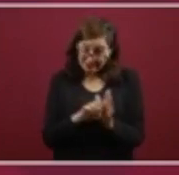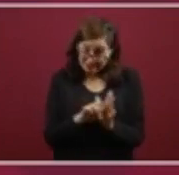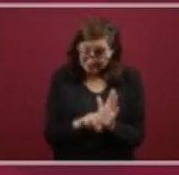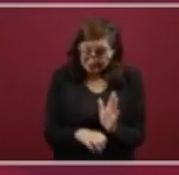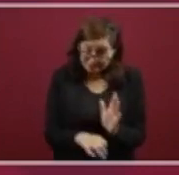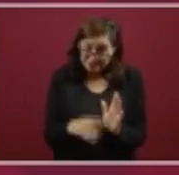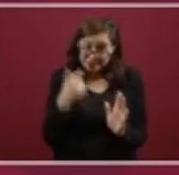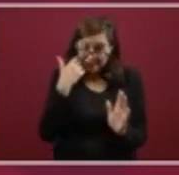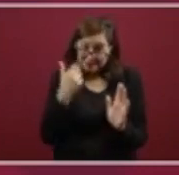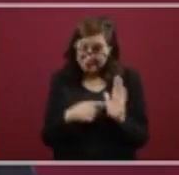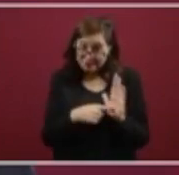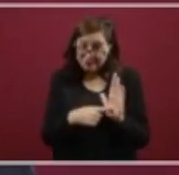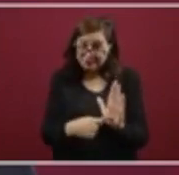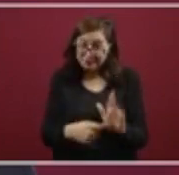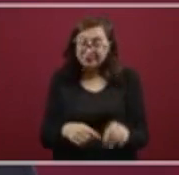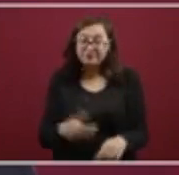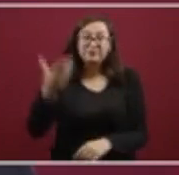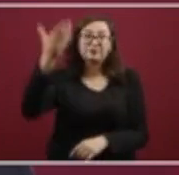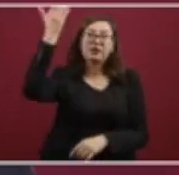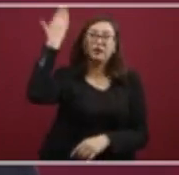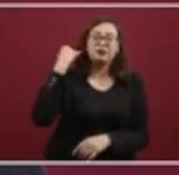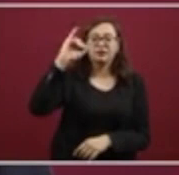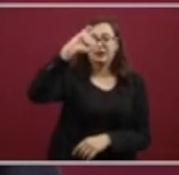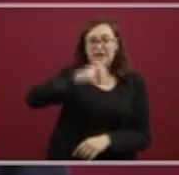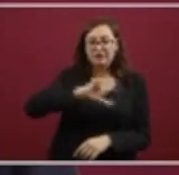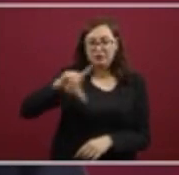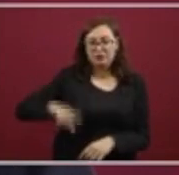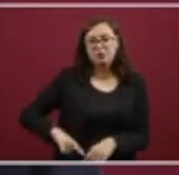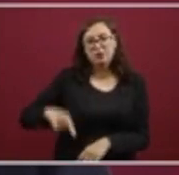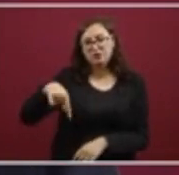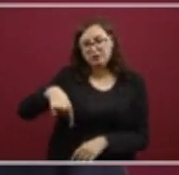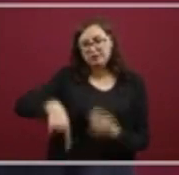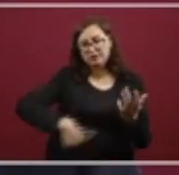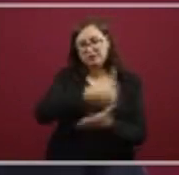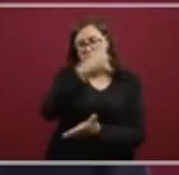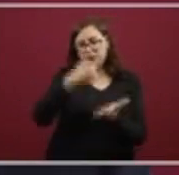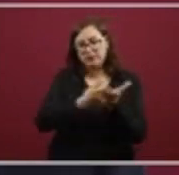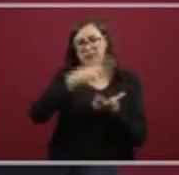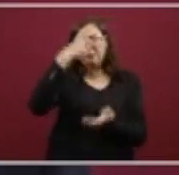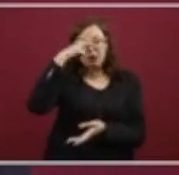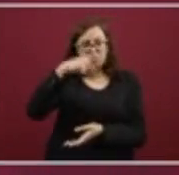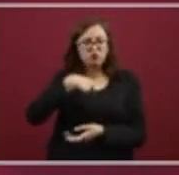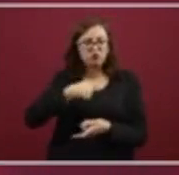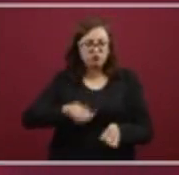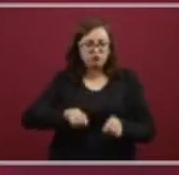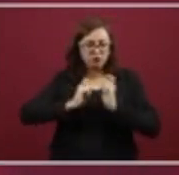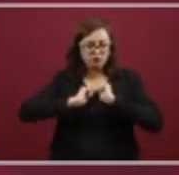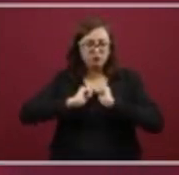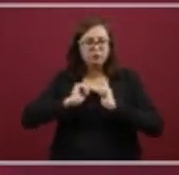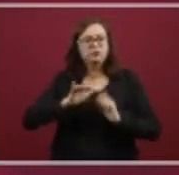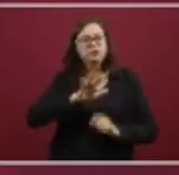Cuando fui jefe de gobierno en la ciudad, construimos un hospital en Iztapalapa,